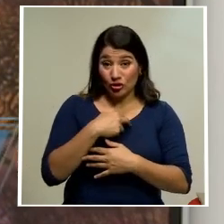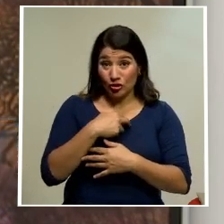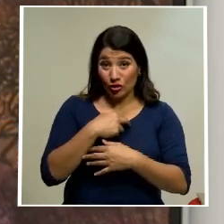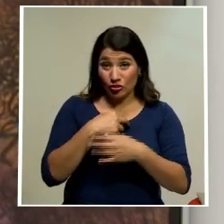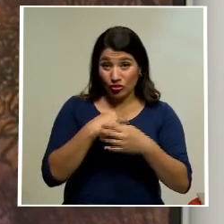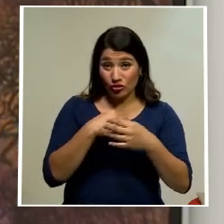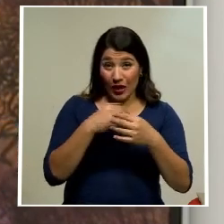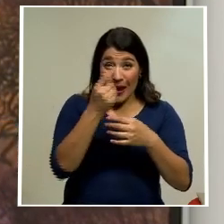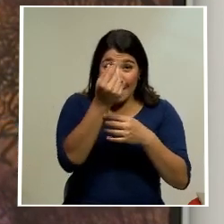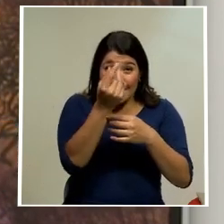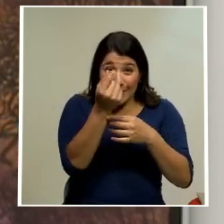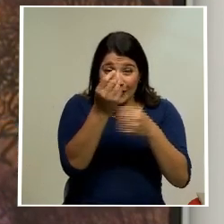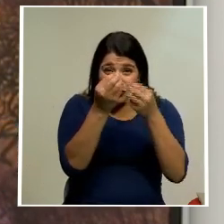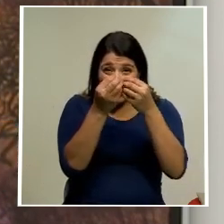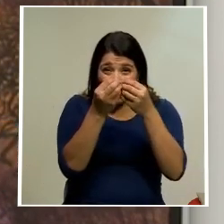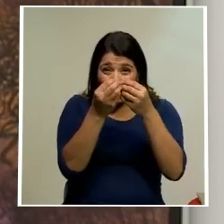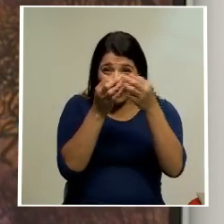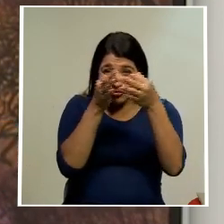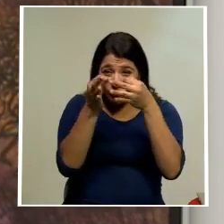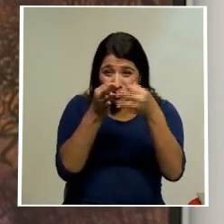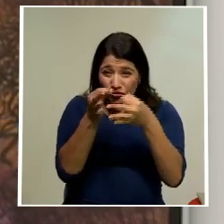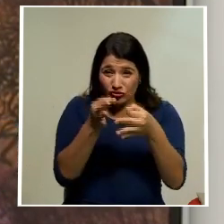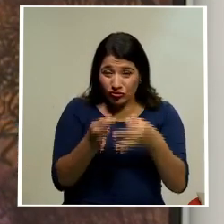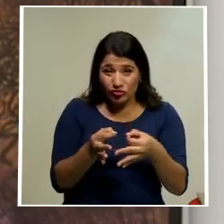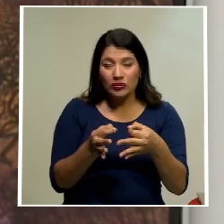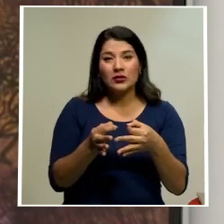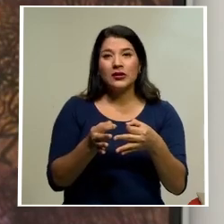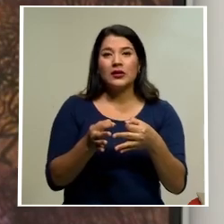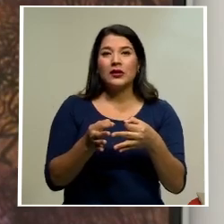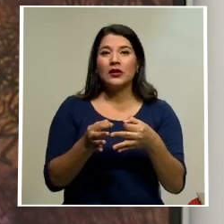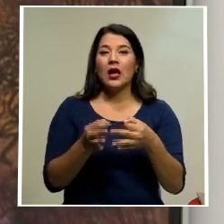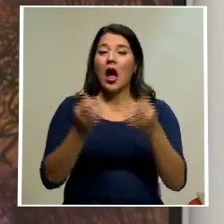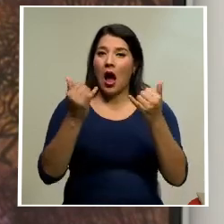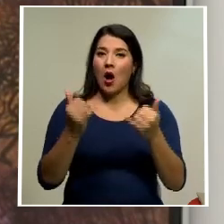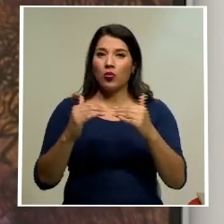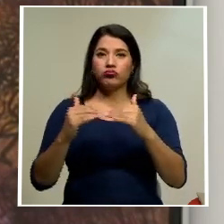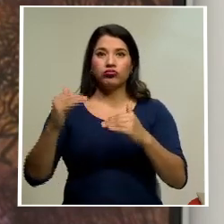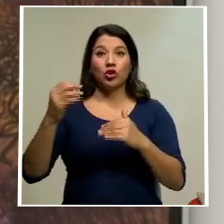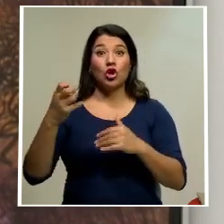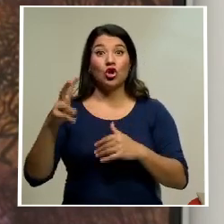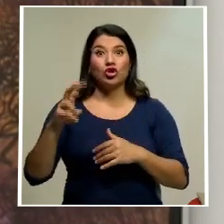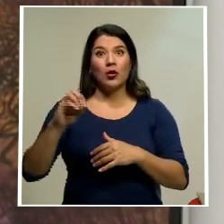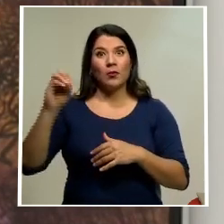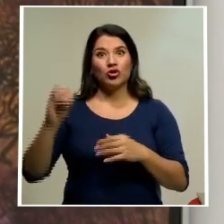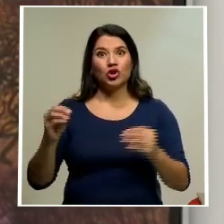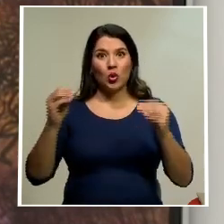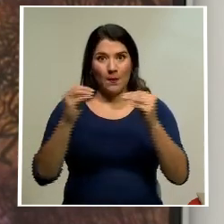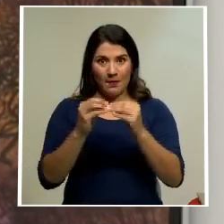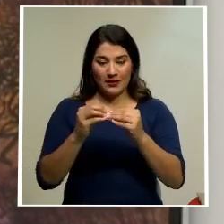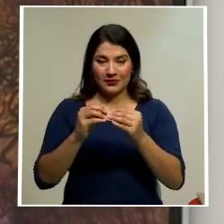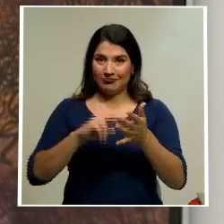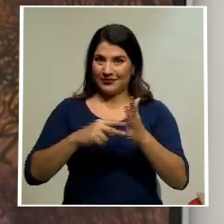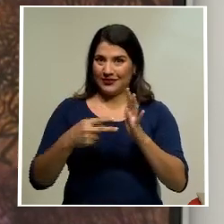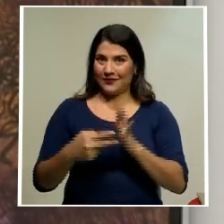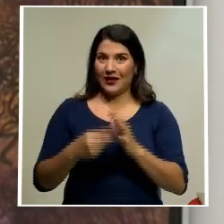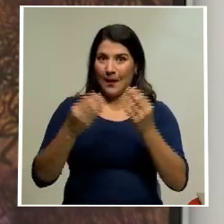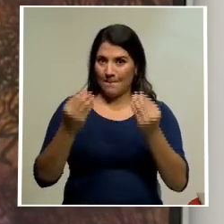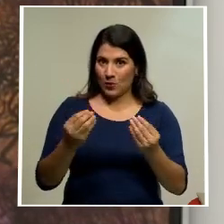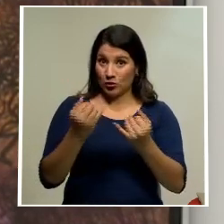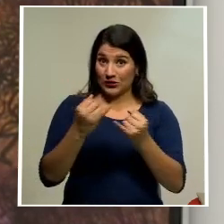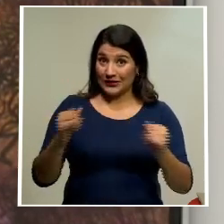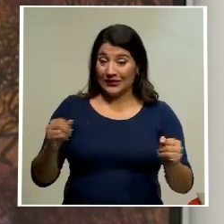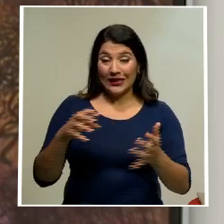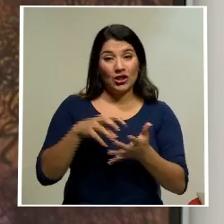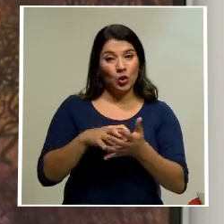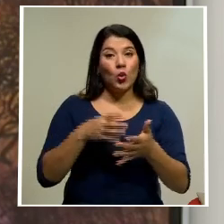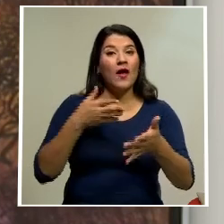la inflación en este momento, comparado con un año atrás, es de un 12%. O sea, es una diferencia muy significativa y sin duda tiene